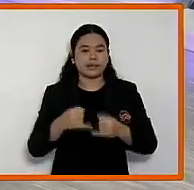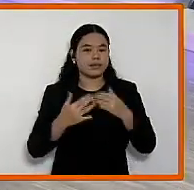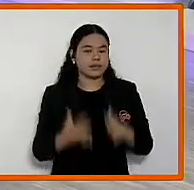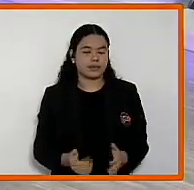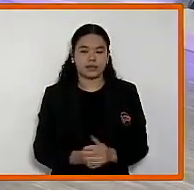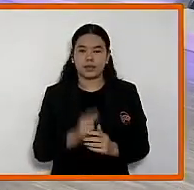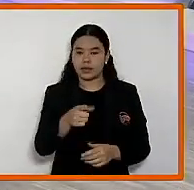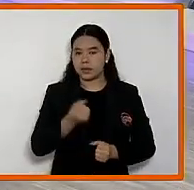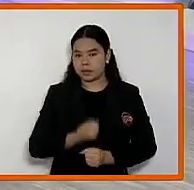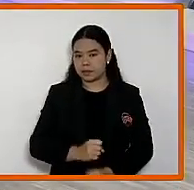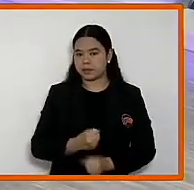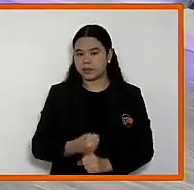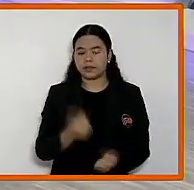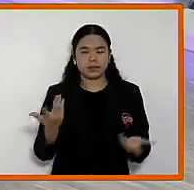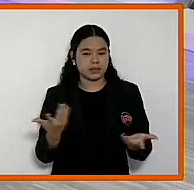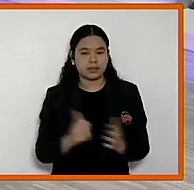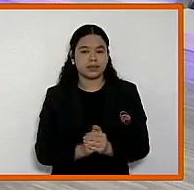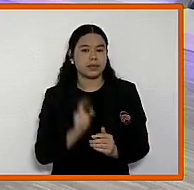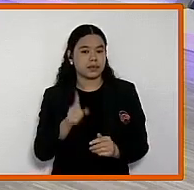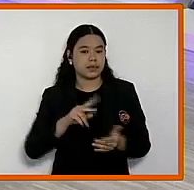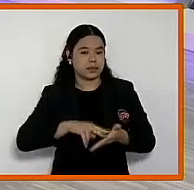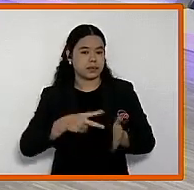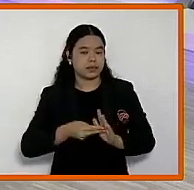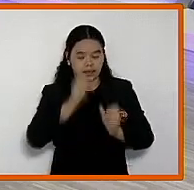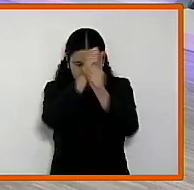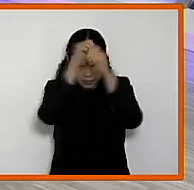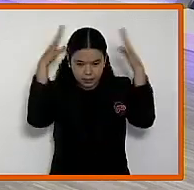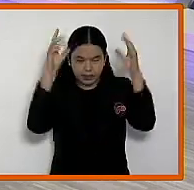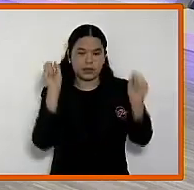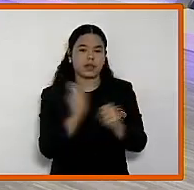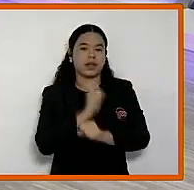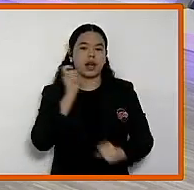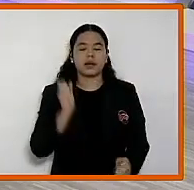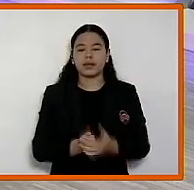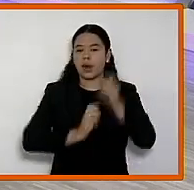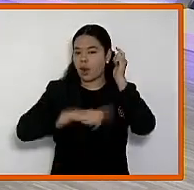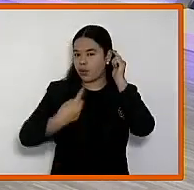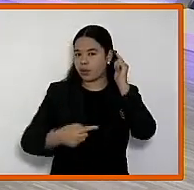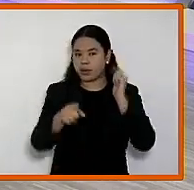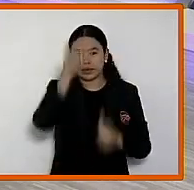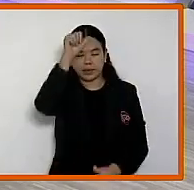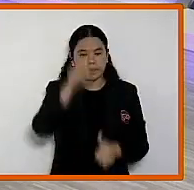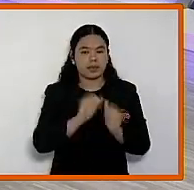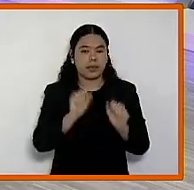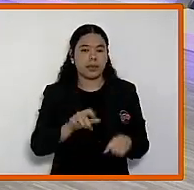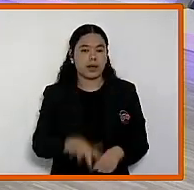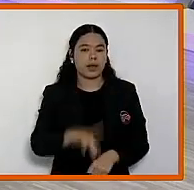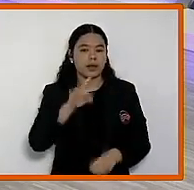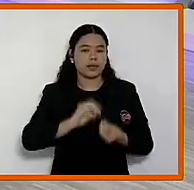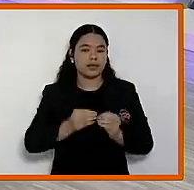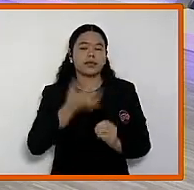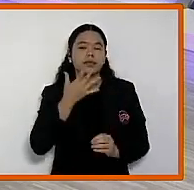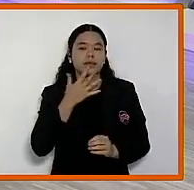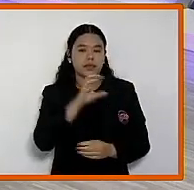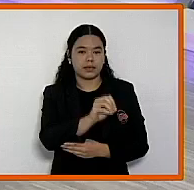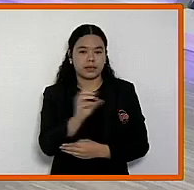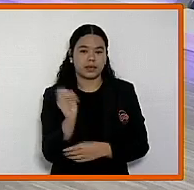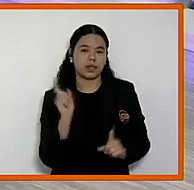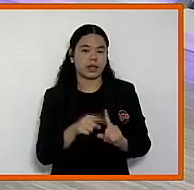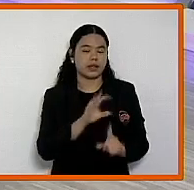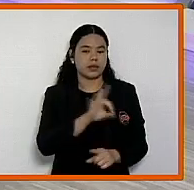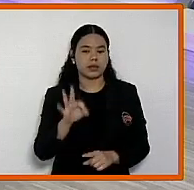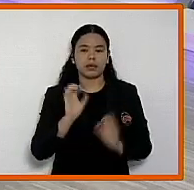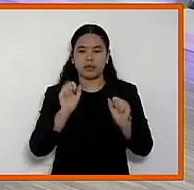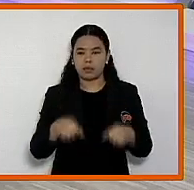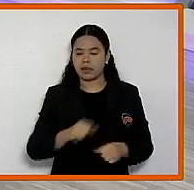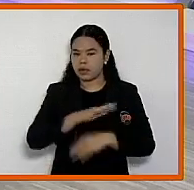te ruja el tigre, no se diga más. A soñar y ganar con Diaria se ha dicho. Te recuerdo que puedes elegir tu número favorito del 00 al 99,